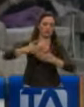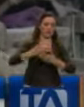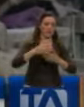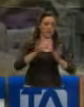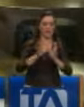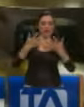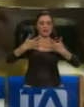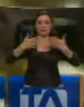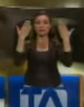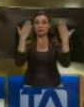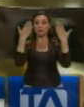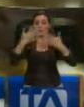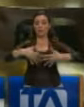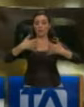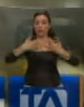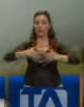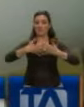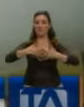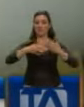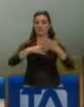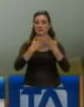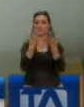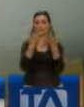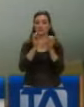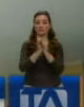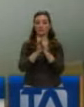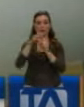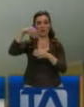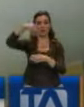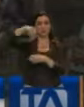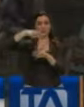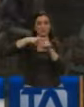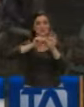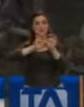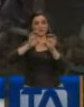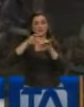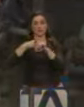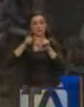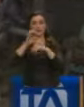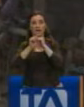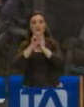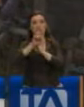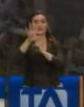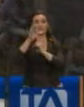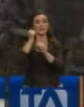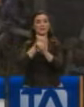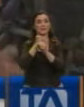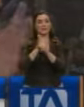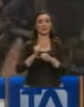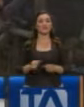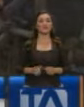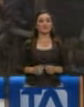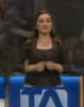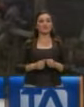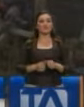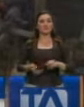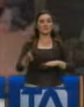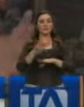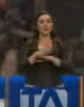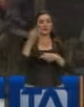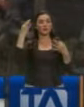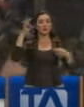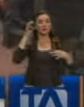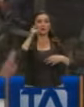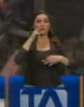para fabricar pailas, campanas y otros objetos de adorno. 25 años en este trabajo. Día anteriormente de soltera,